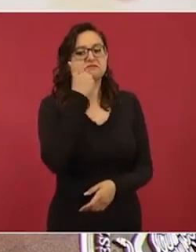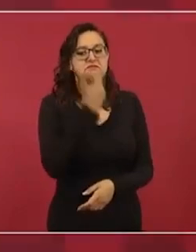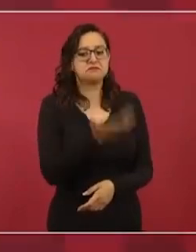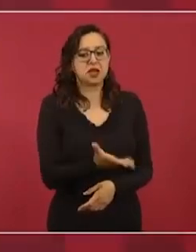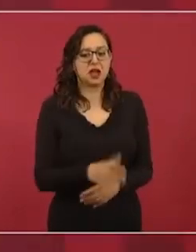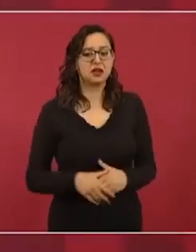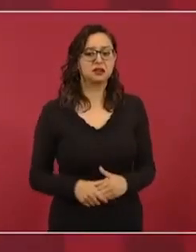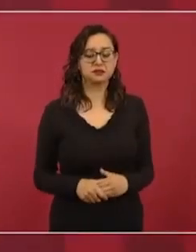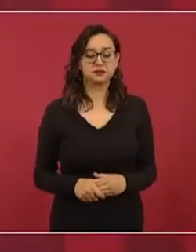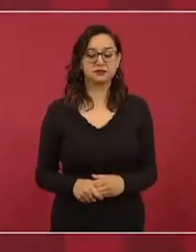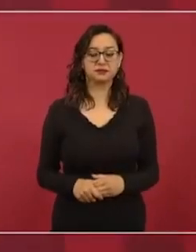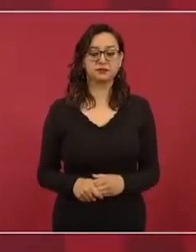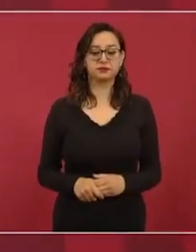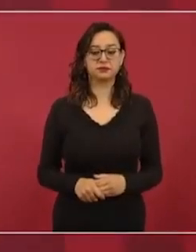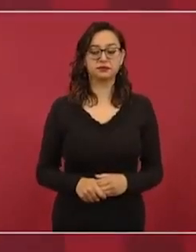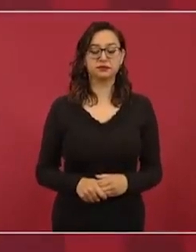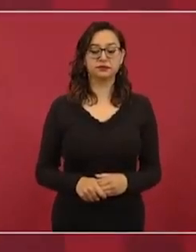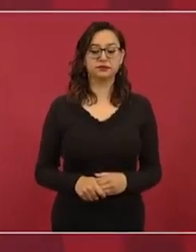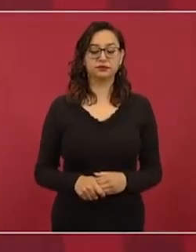Hace